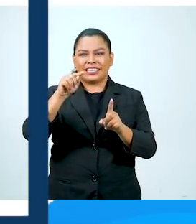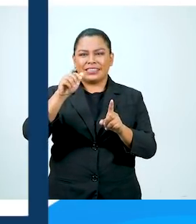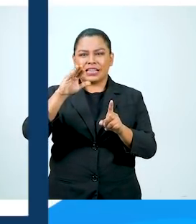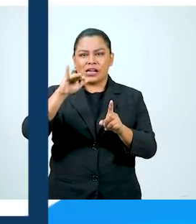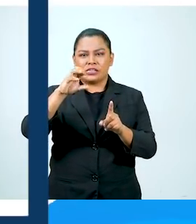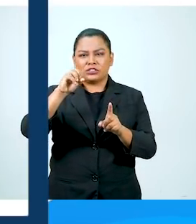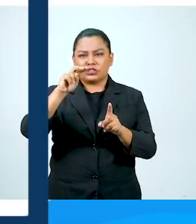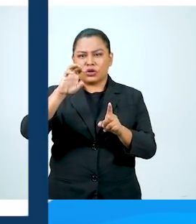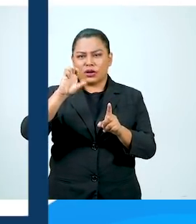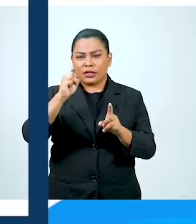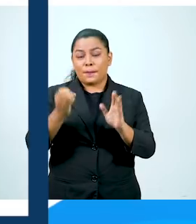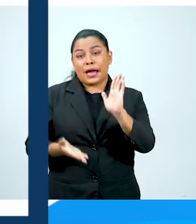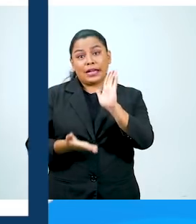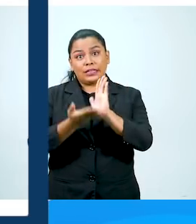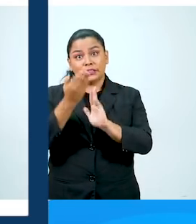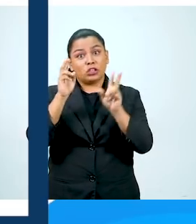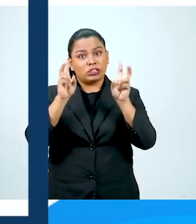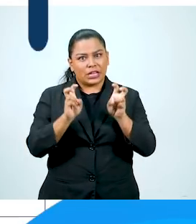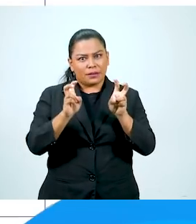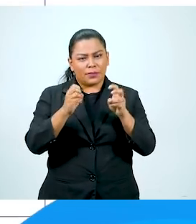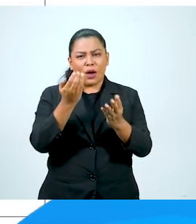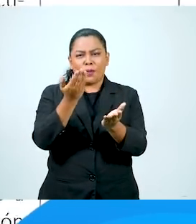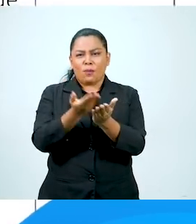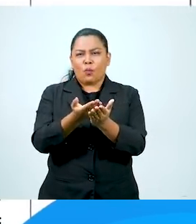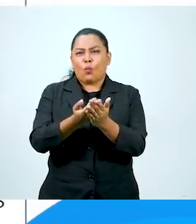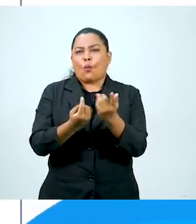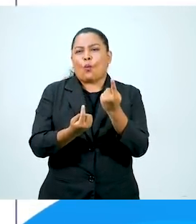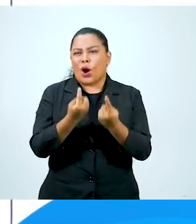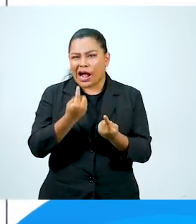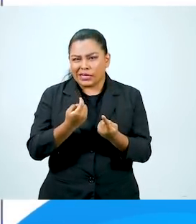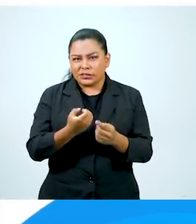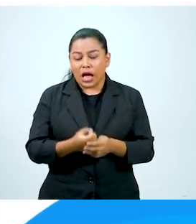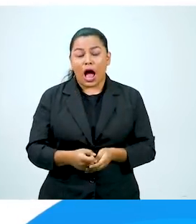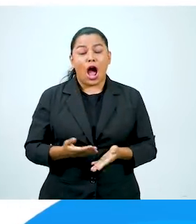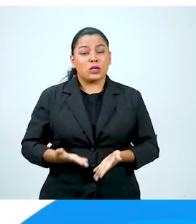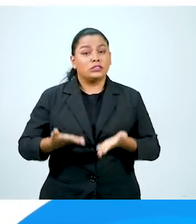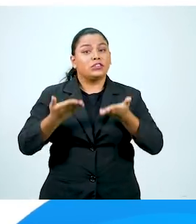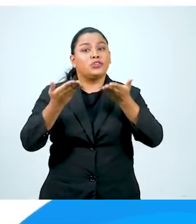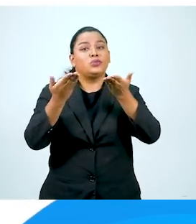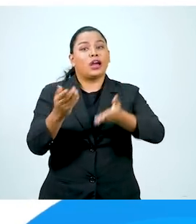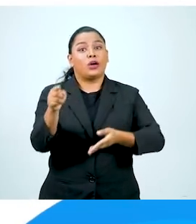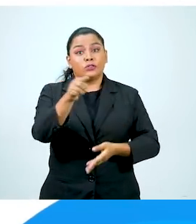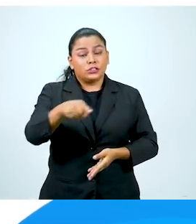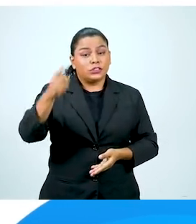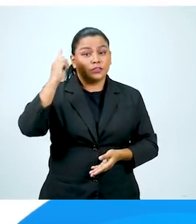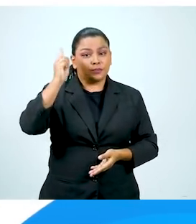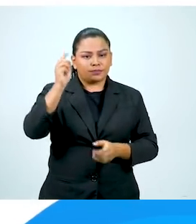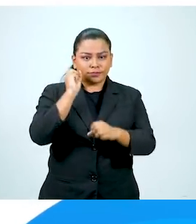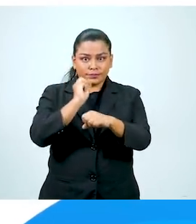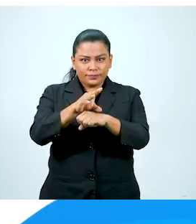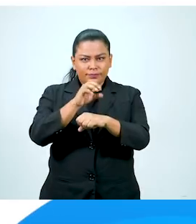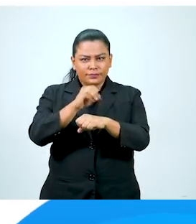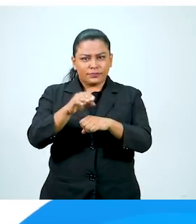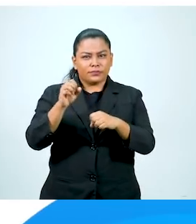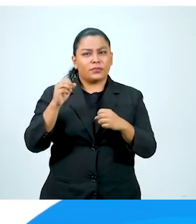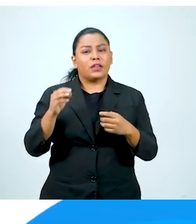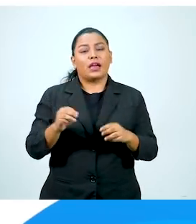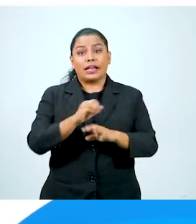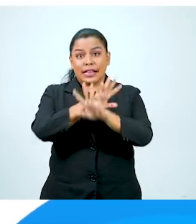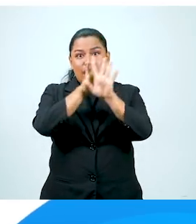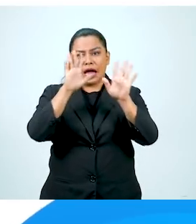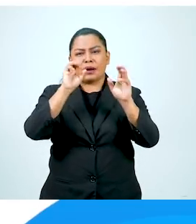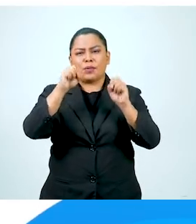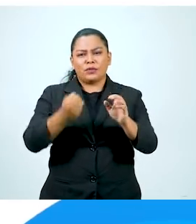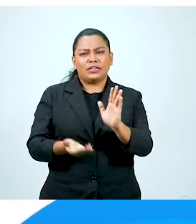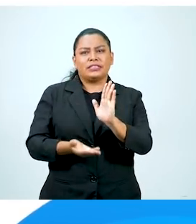desarrollo de los contenidos. El propósito de esto es brindar a ustedes docentes sugerencias claves para